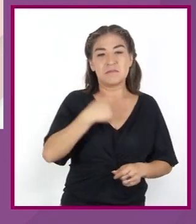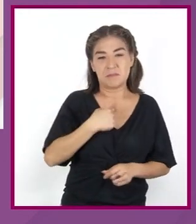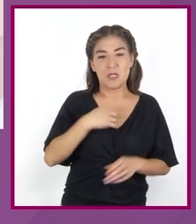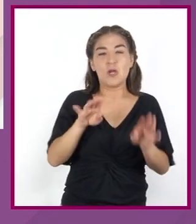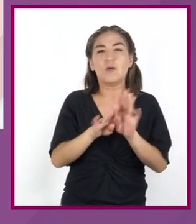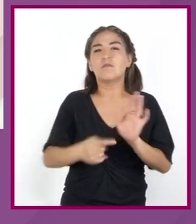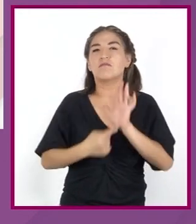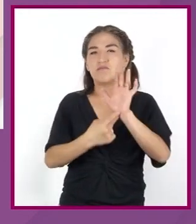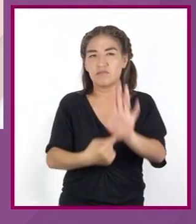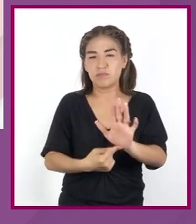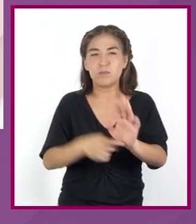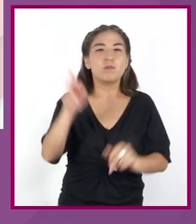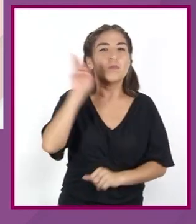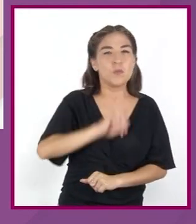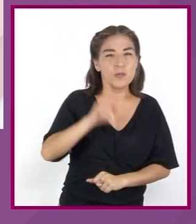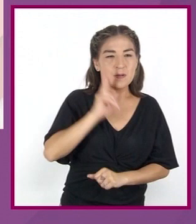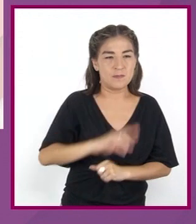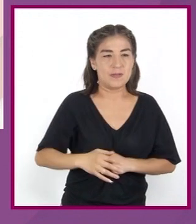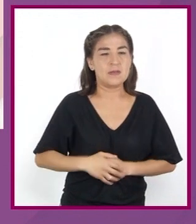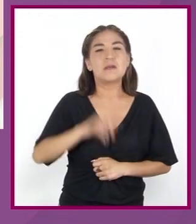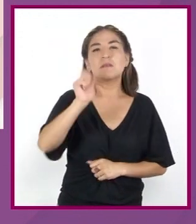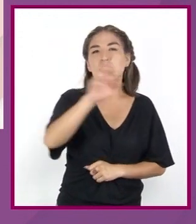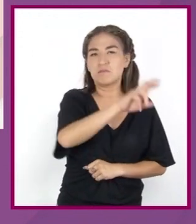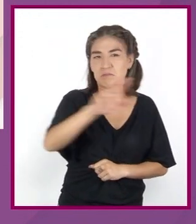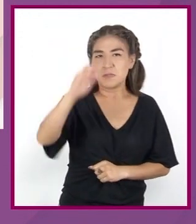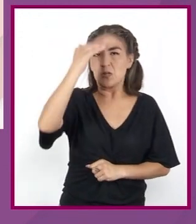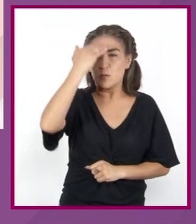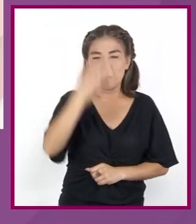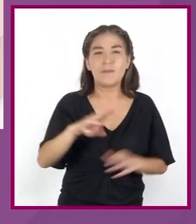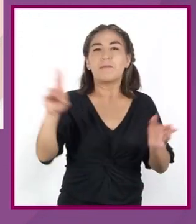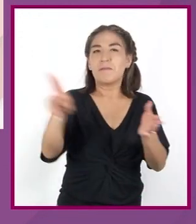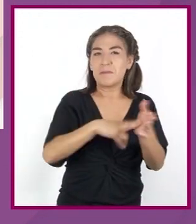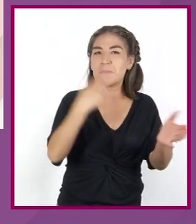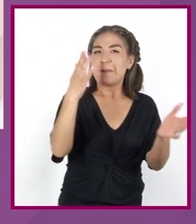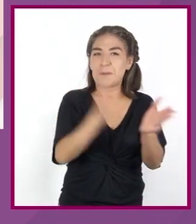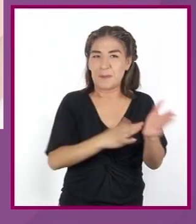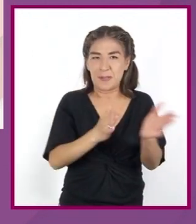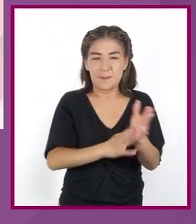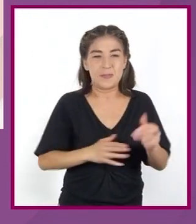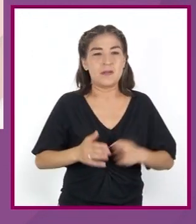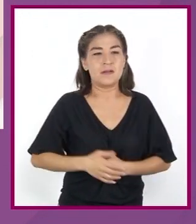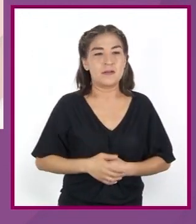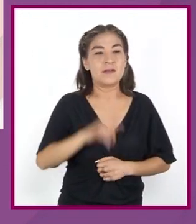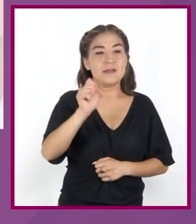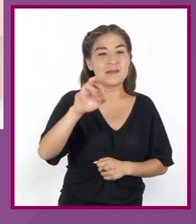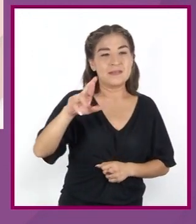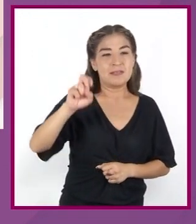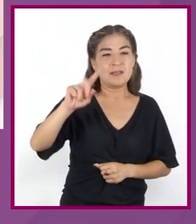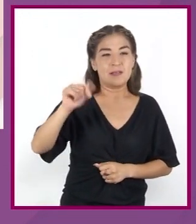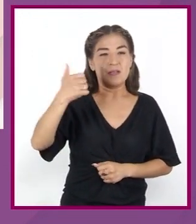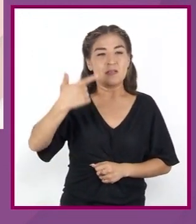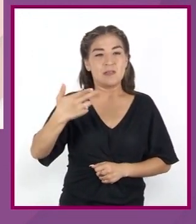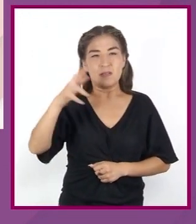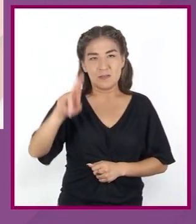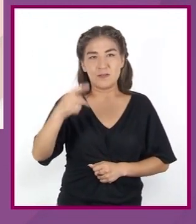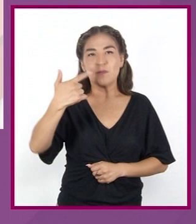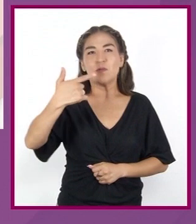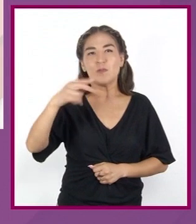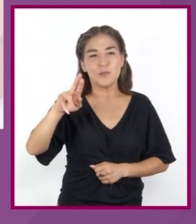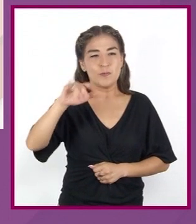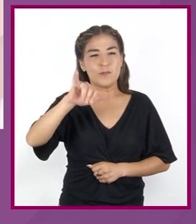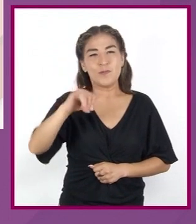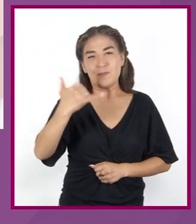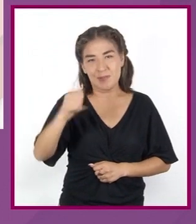rinda toda clase de pruebas, reconozca firmas y documentos, redarguya de falsos a los que